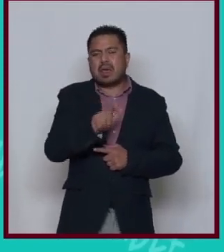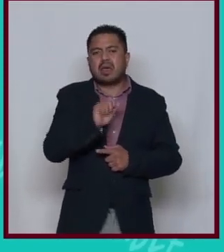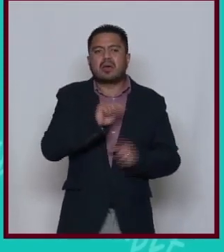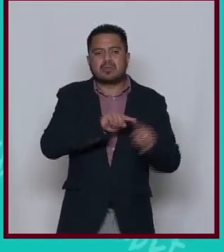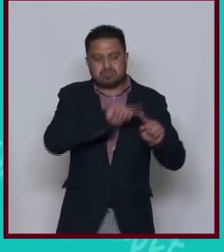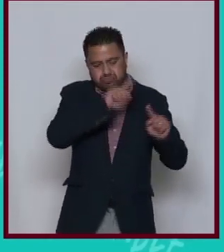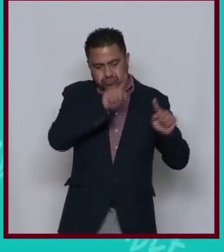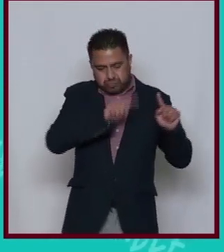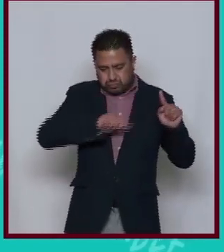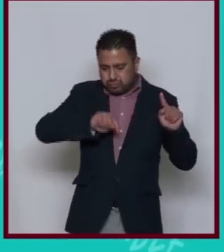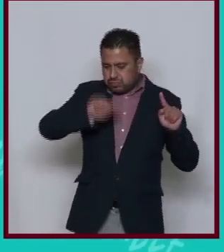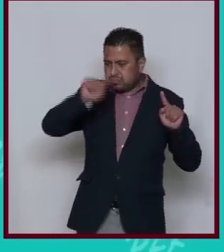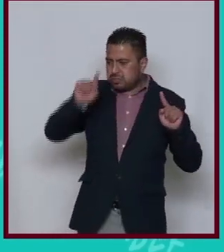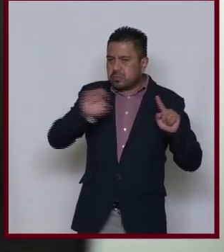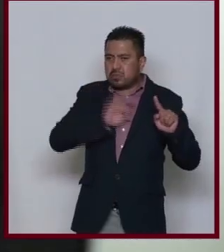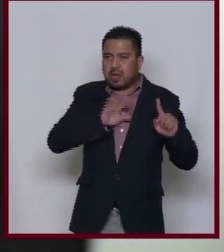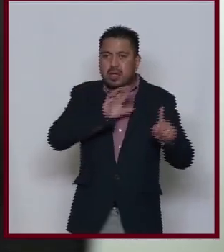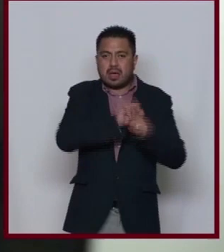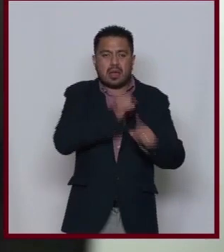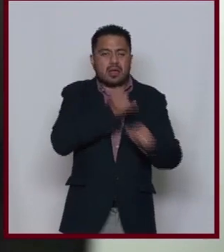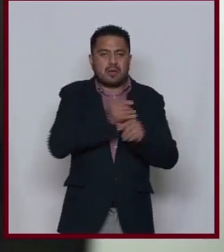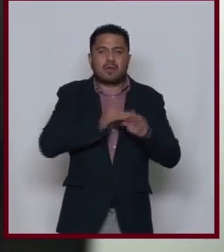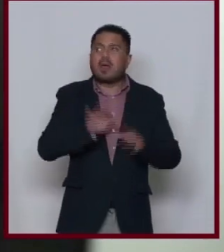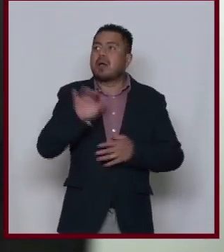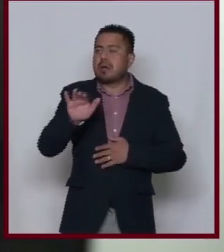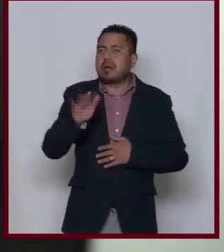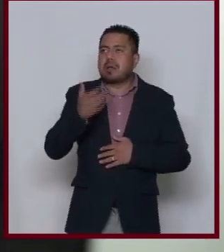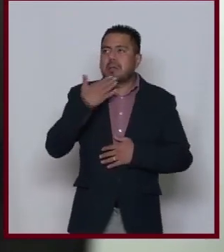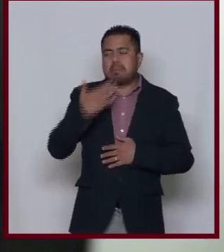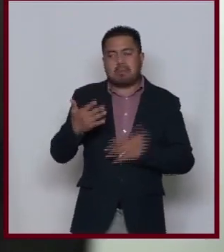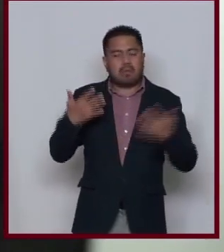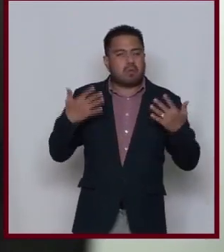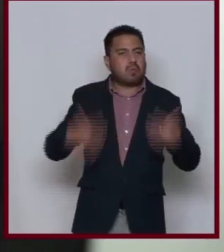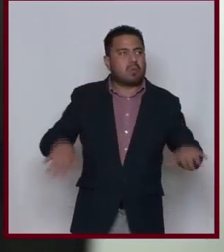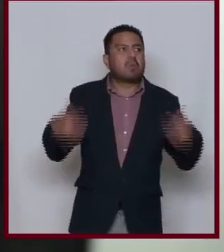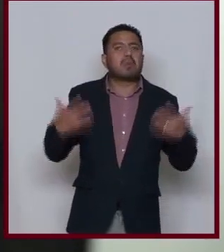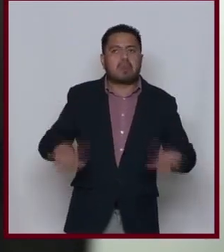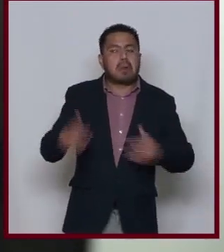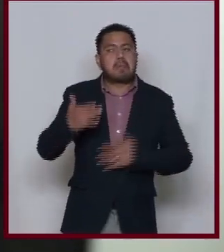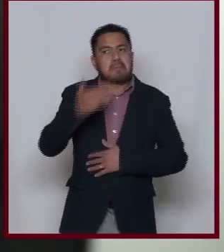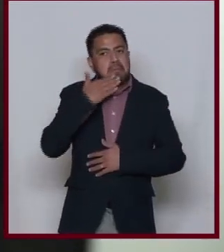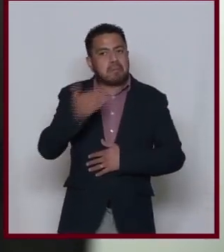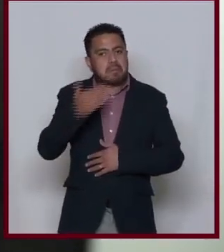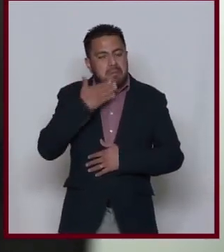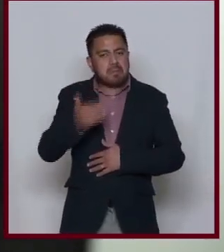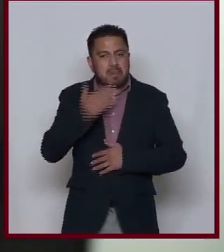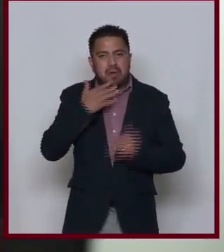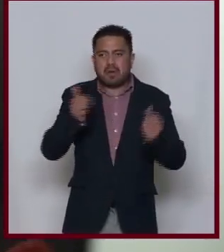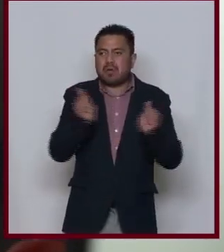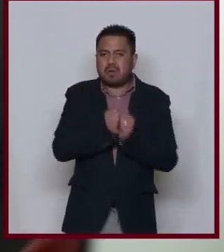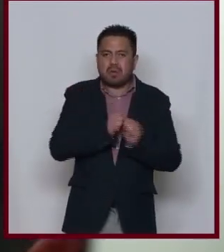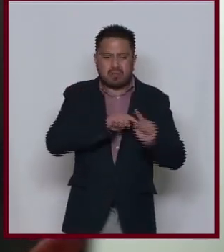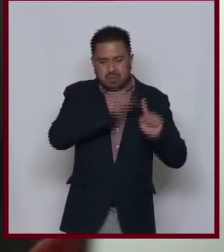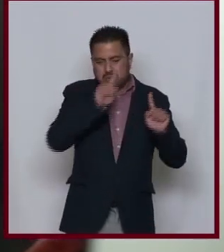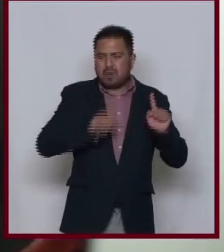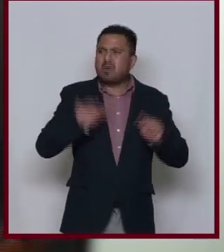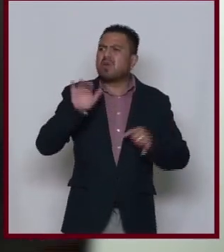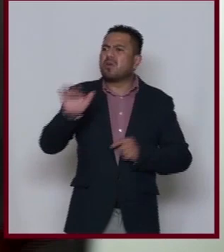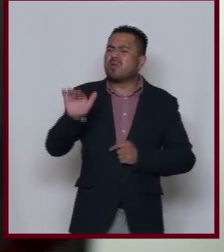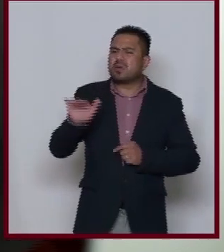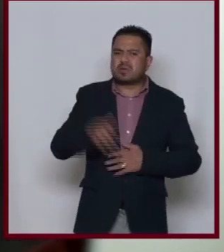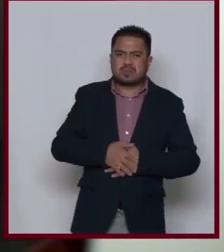¿no? Y podemos obtener información. Oye, pues qué buena onda, ¿no? Digamos, qué buena onda, ¿no? Con estas ondas. Oye,